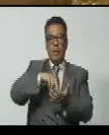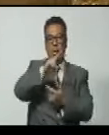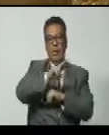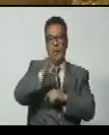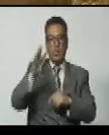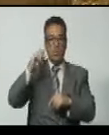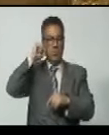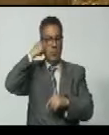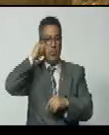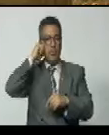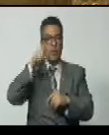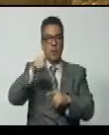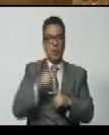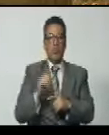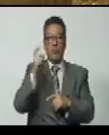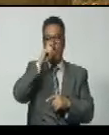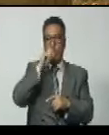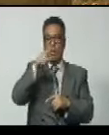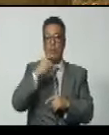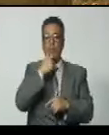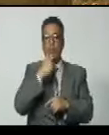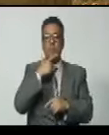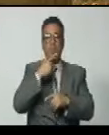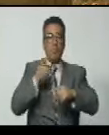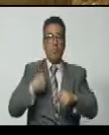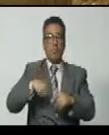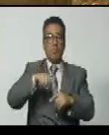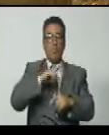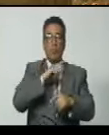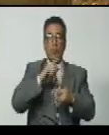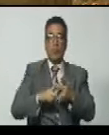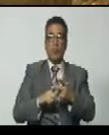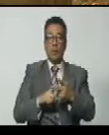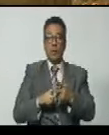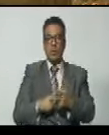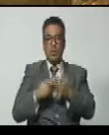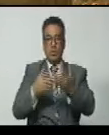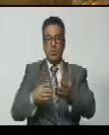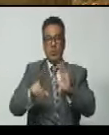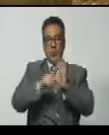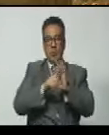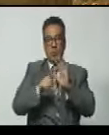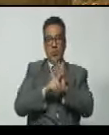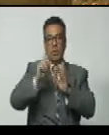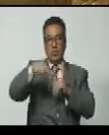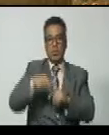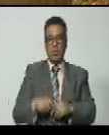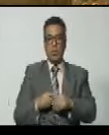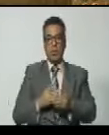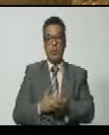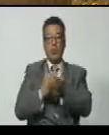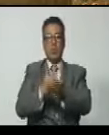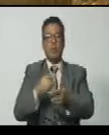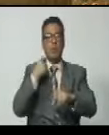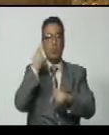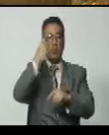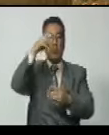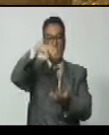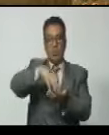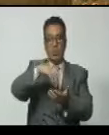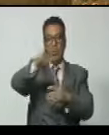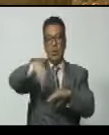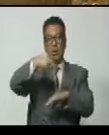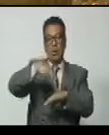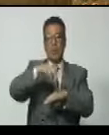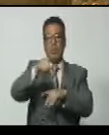2024 recordaremos como uno de los años más hermosos, no solo porque vamos a aprobar nuestra ley, sino que vamos a llevar a dos heroínas al panteón,